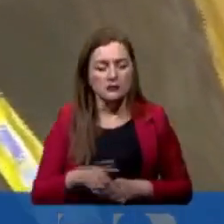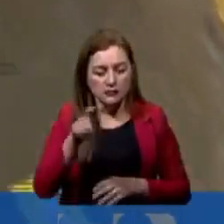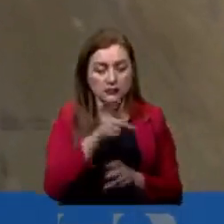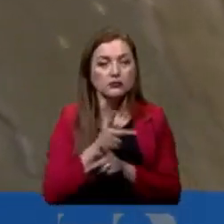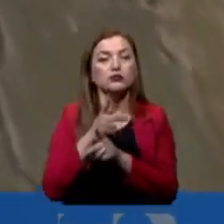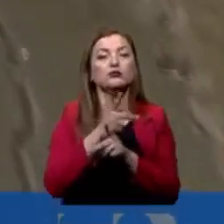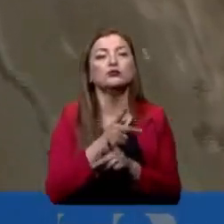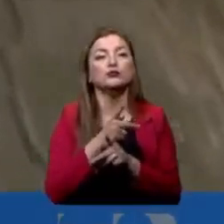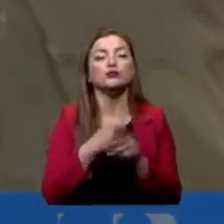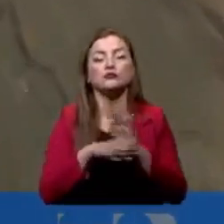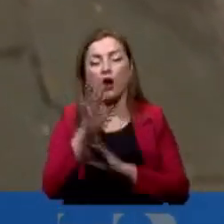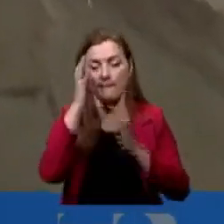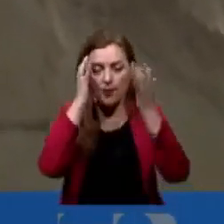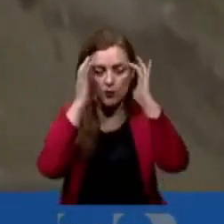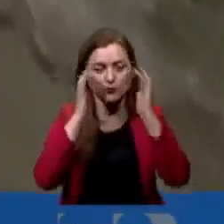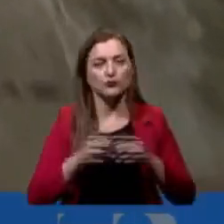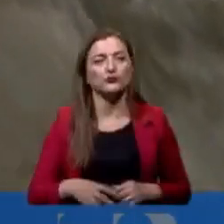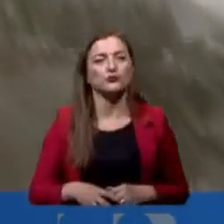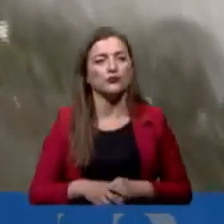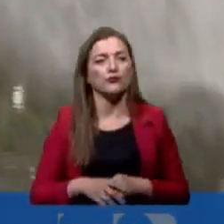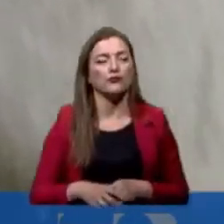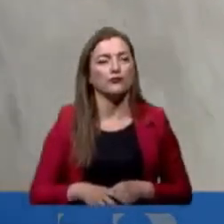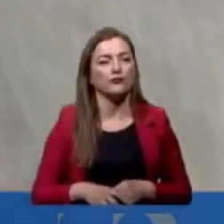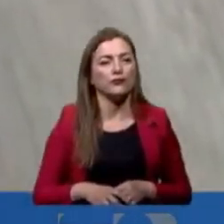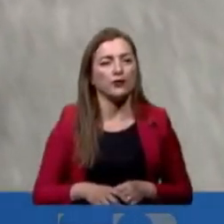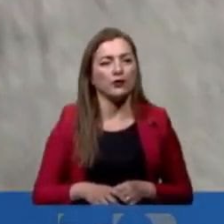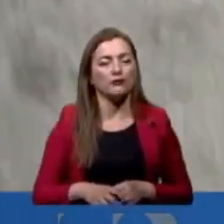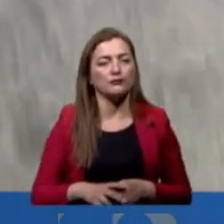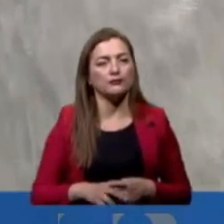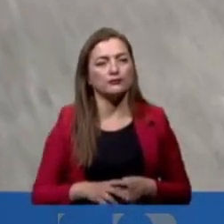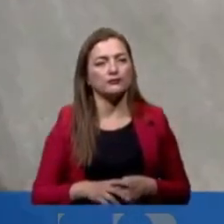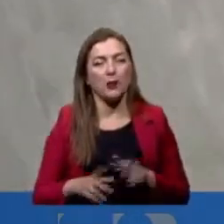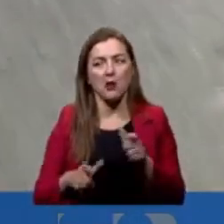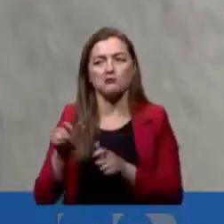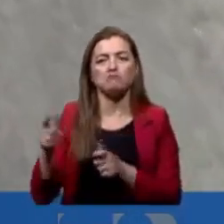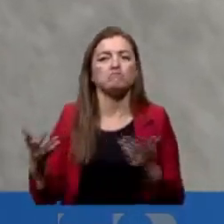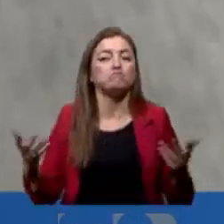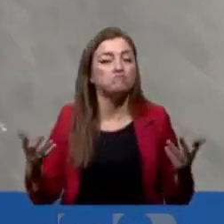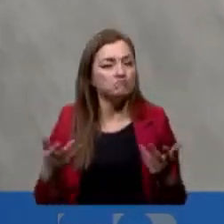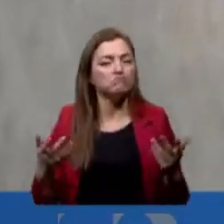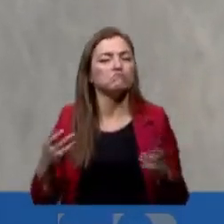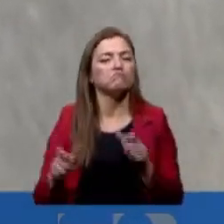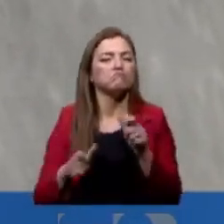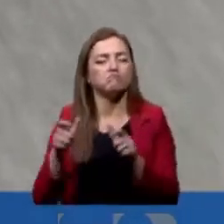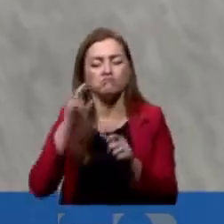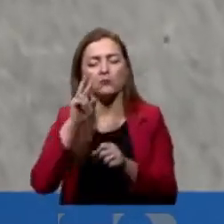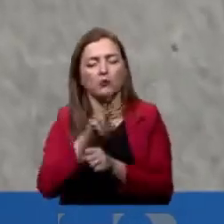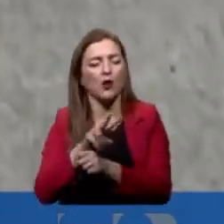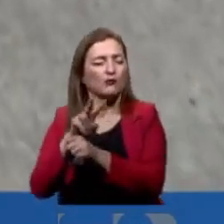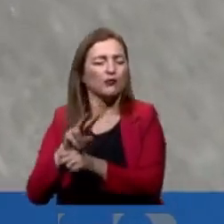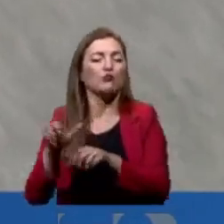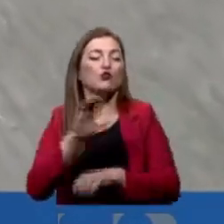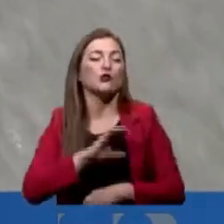y esa es la mayor preocupación que tenemos. ¿Cómo se encuentra? Han venido funcionarios, han venido inspectores